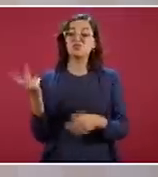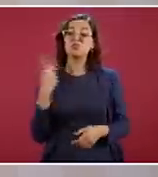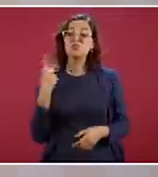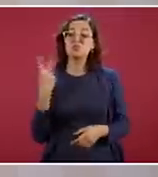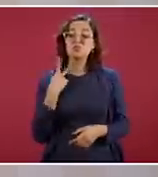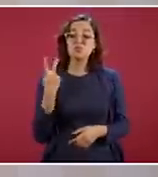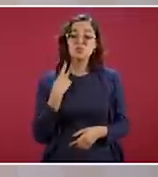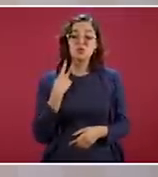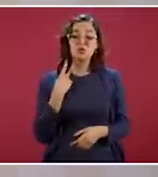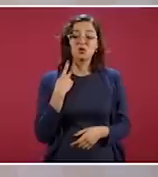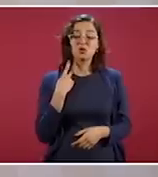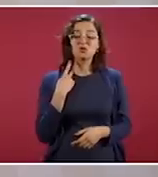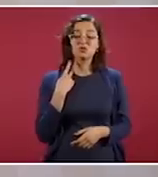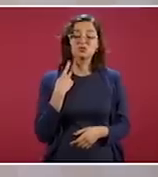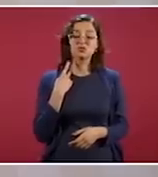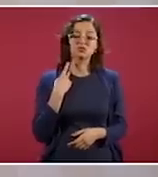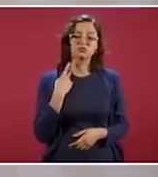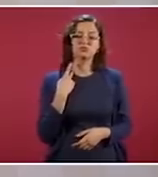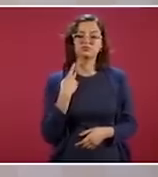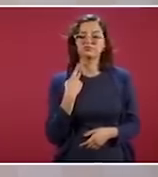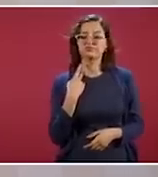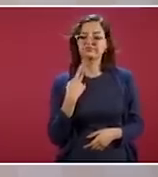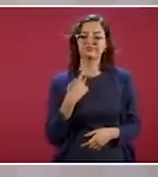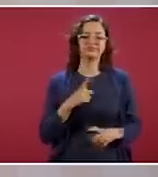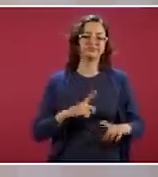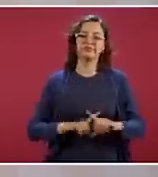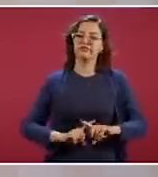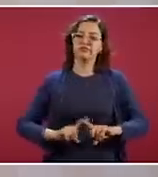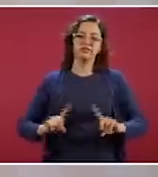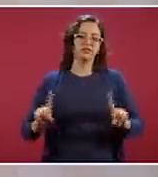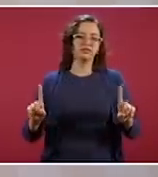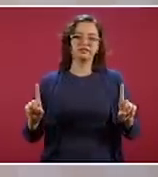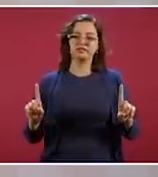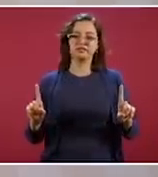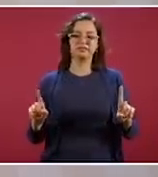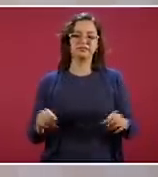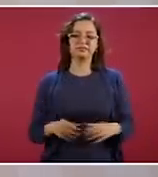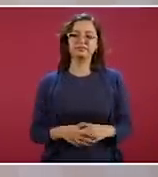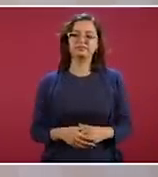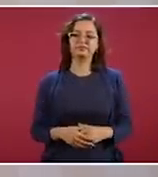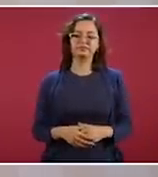políticas pues eran otras.